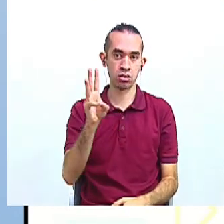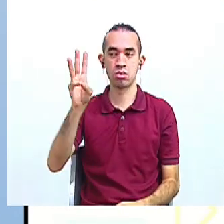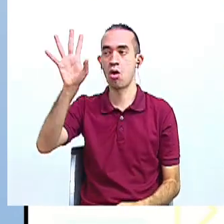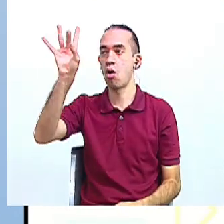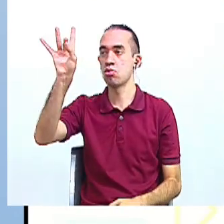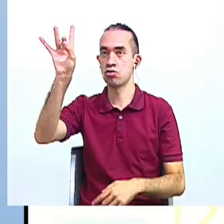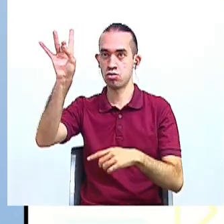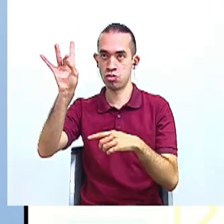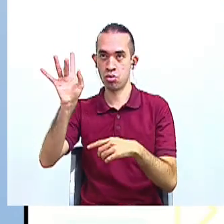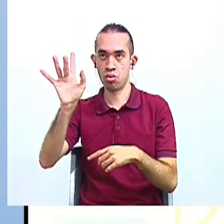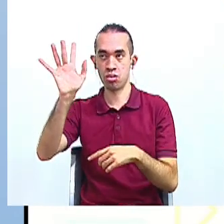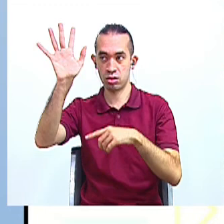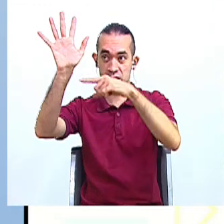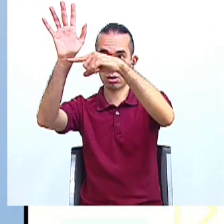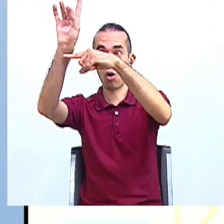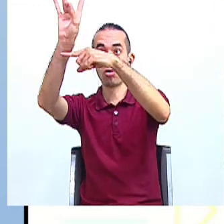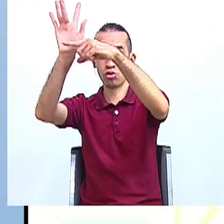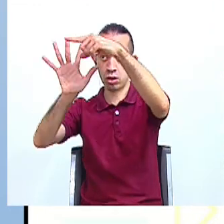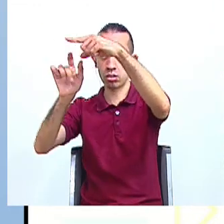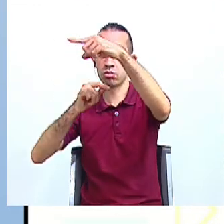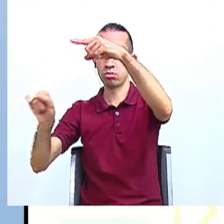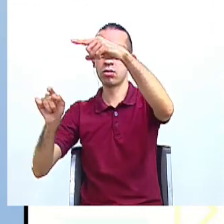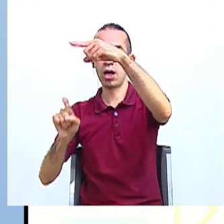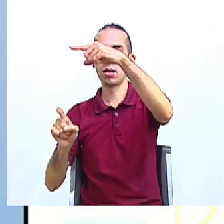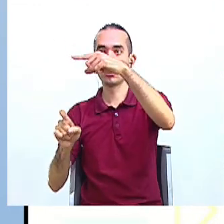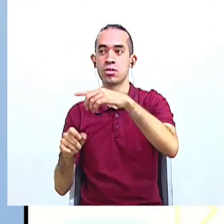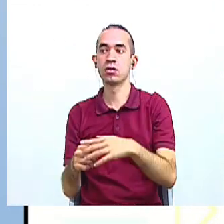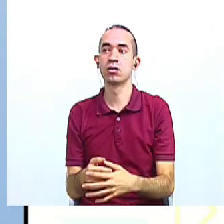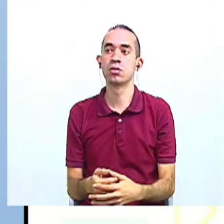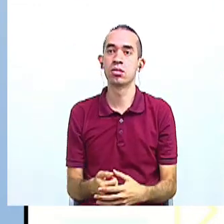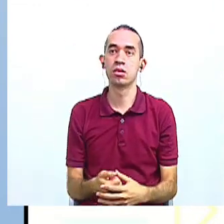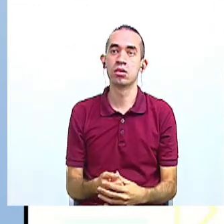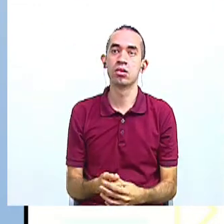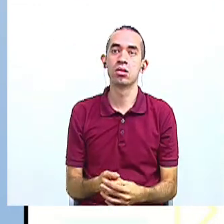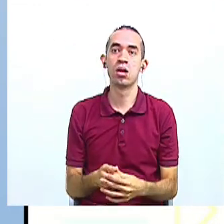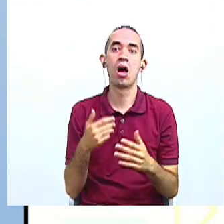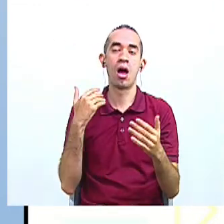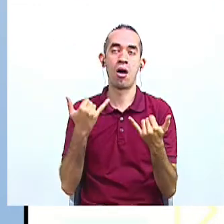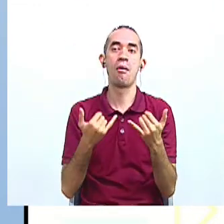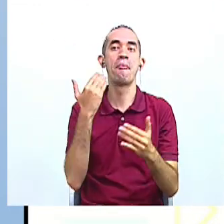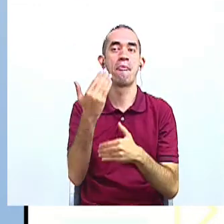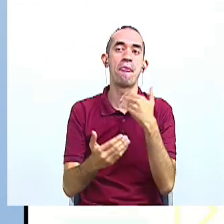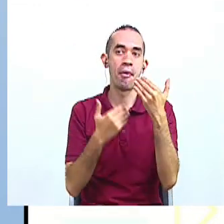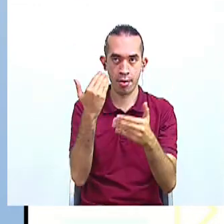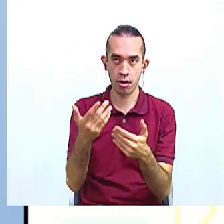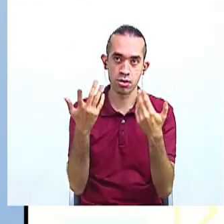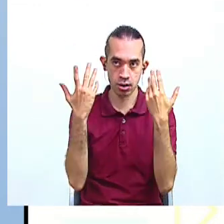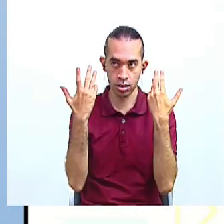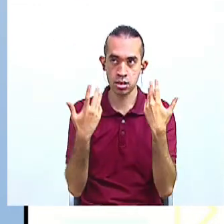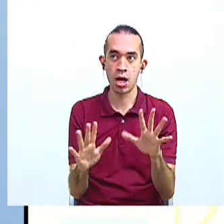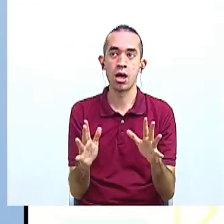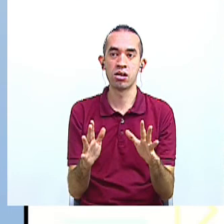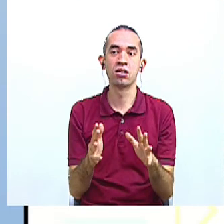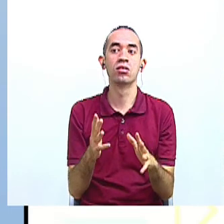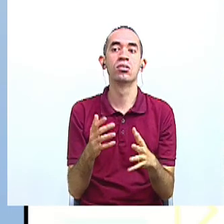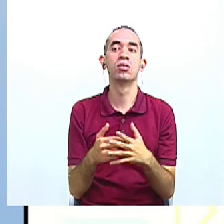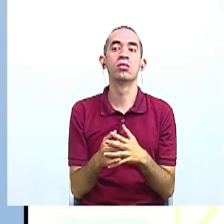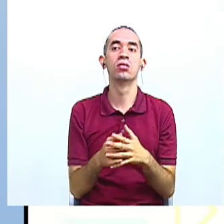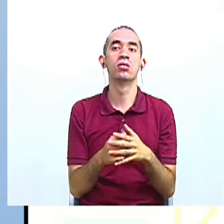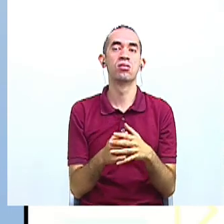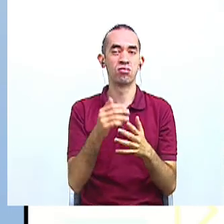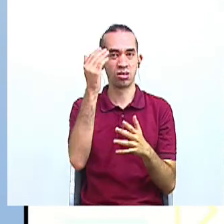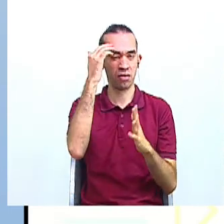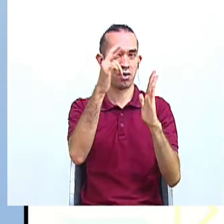8/5 es a X. Y entonces realizamos el proceso de la regla